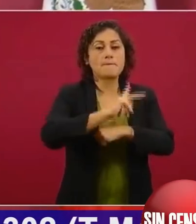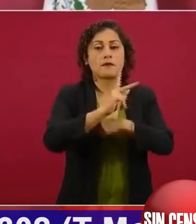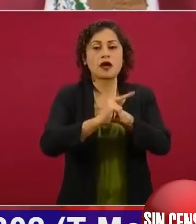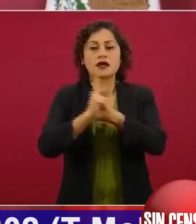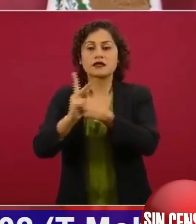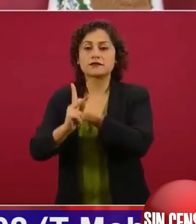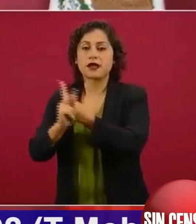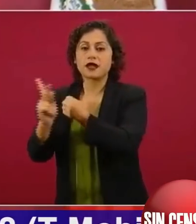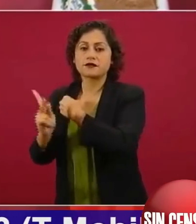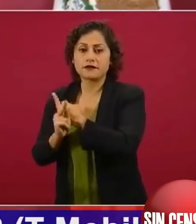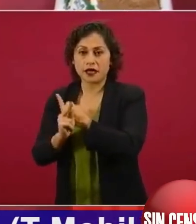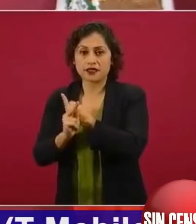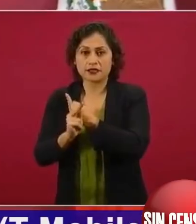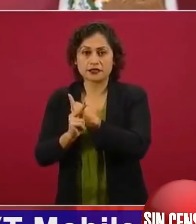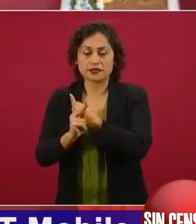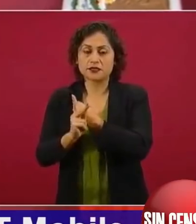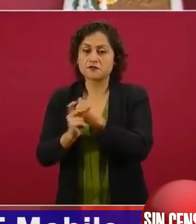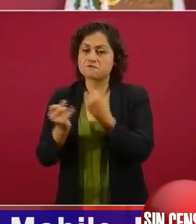respeto